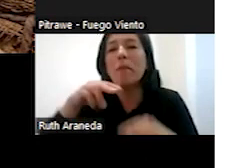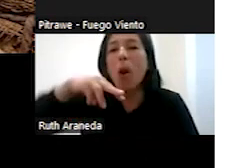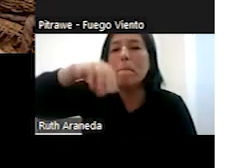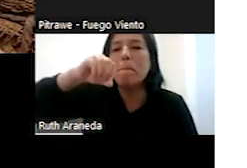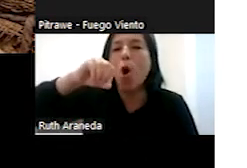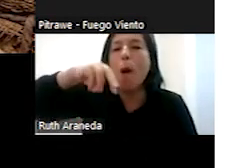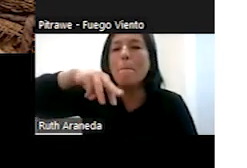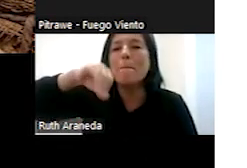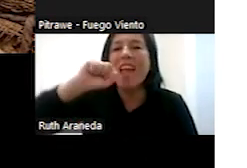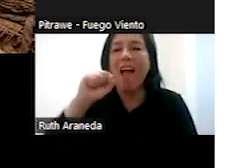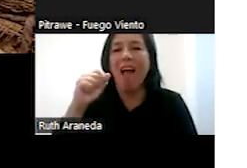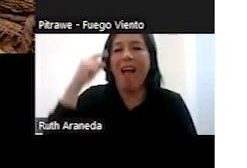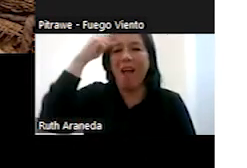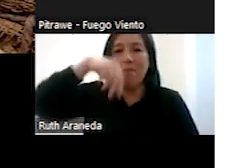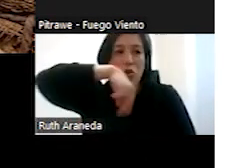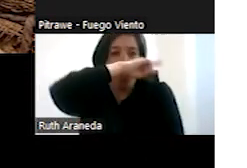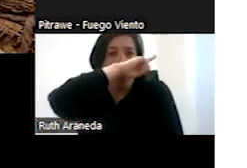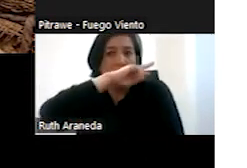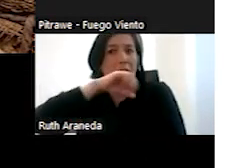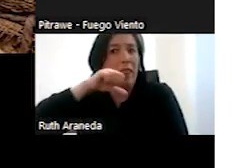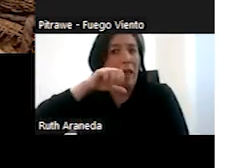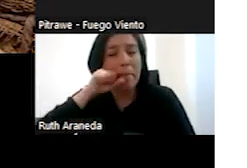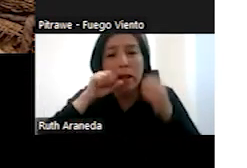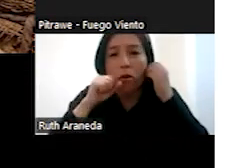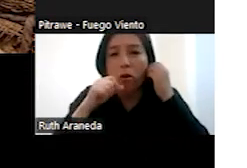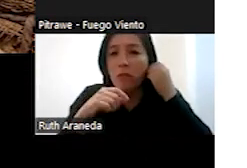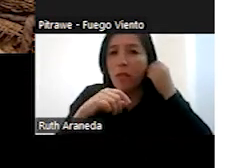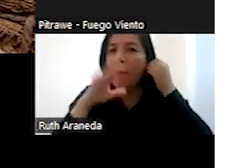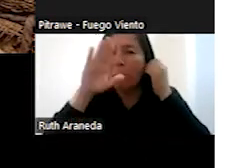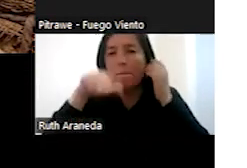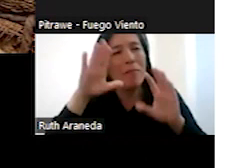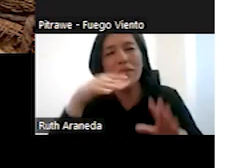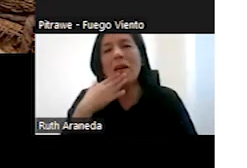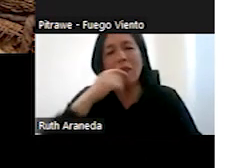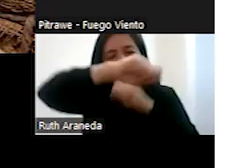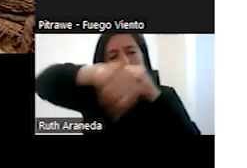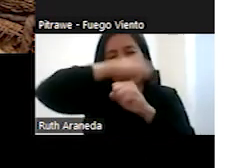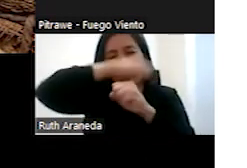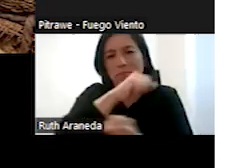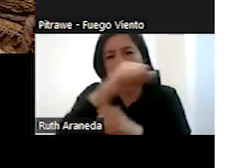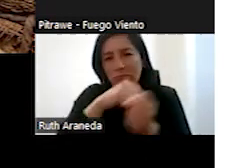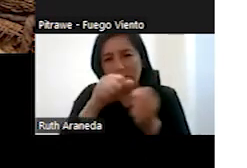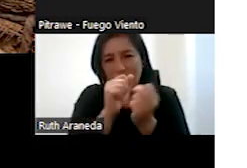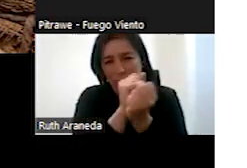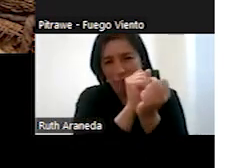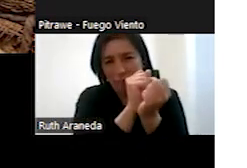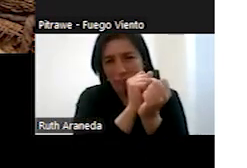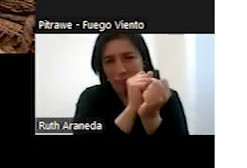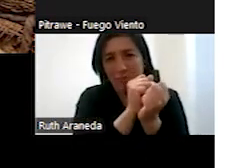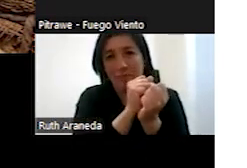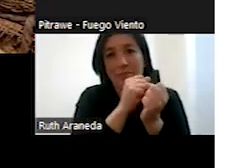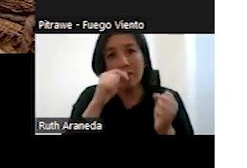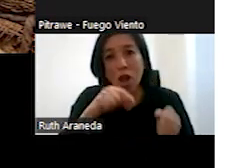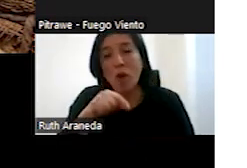que conocemos del norte o de Perú, conservan las amarras, y no se conservan acá. Aquí, con suerte, se conservan bastante